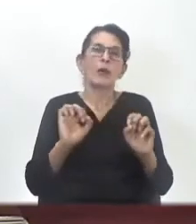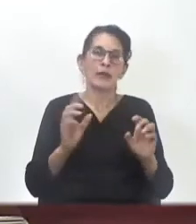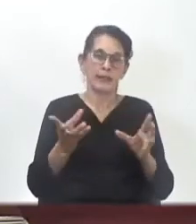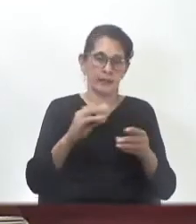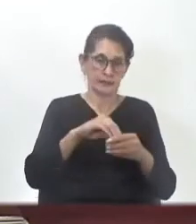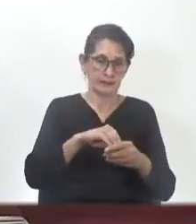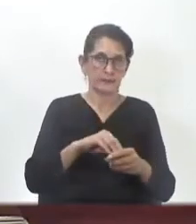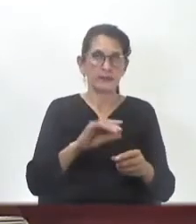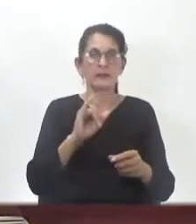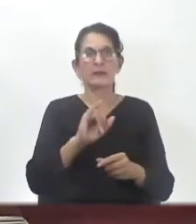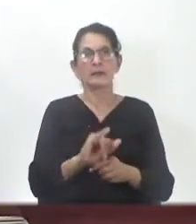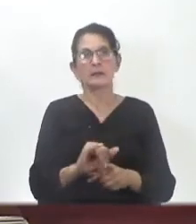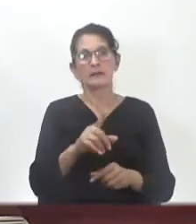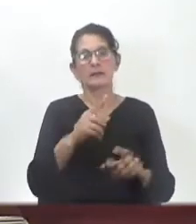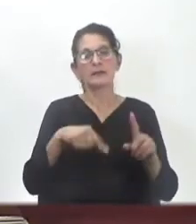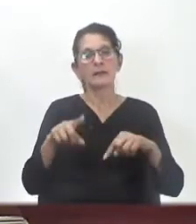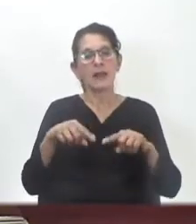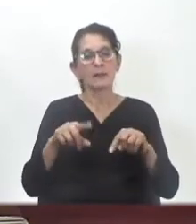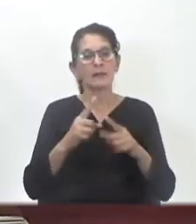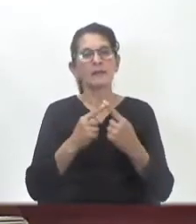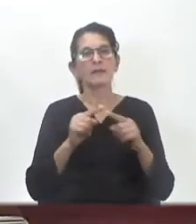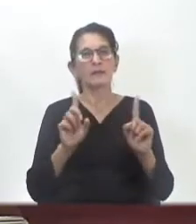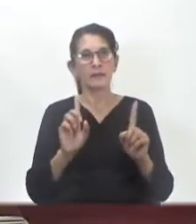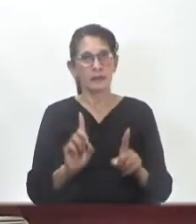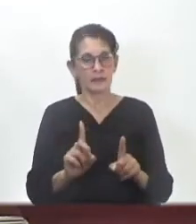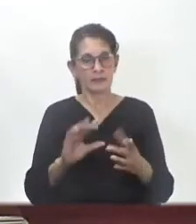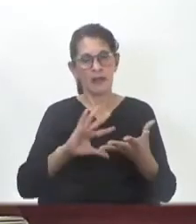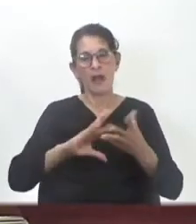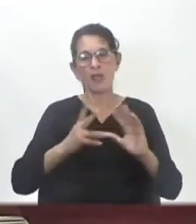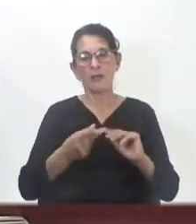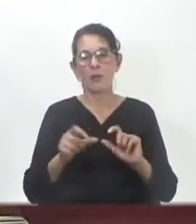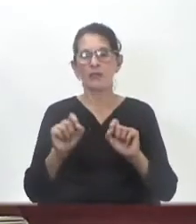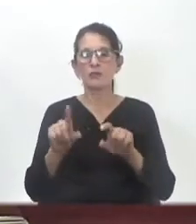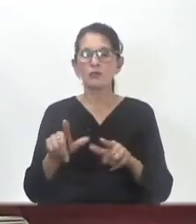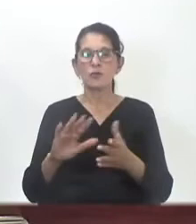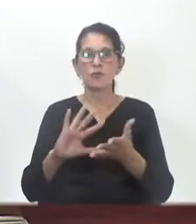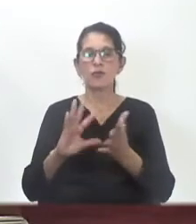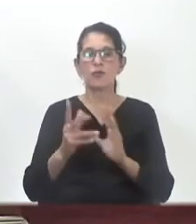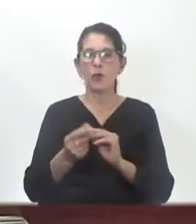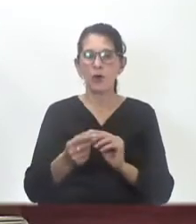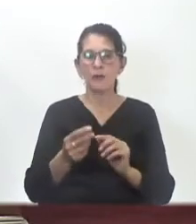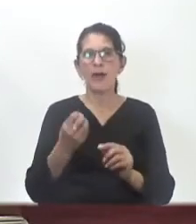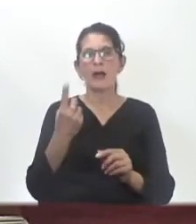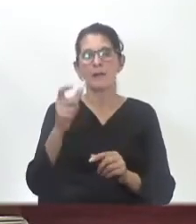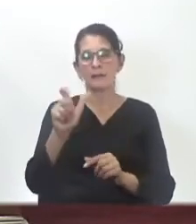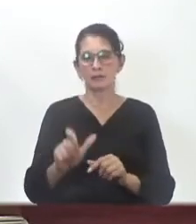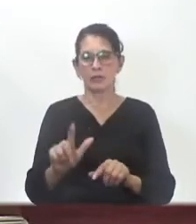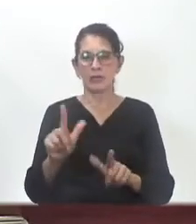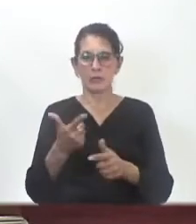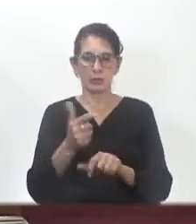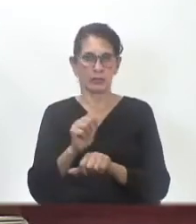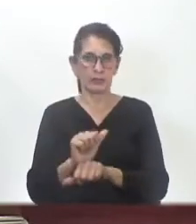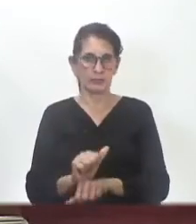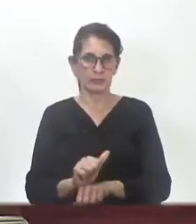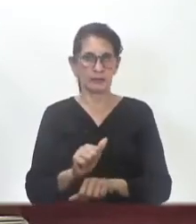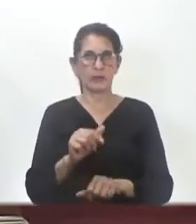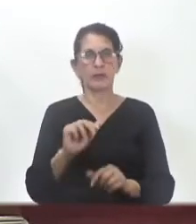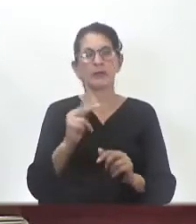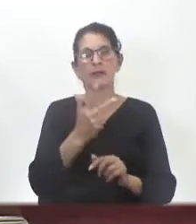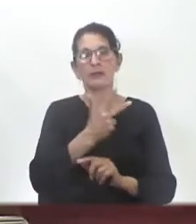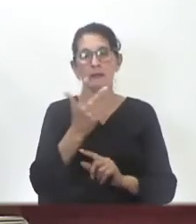y serán sometidos a un trámite distinto, adecuando su condición de personas no condenadas. En el artículo 3, el